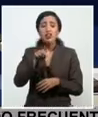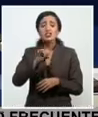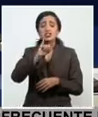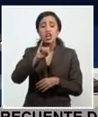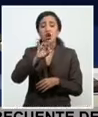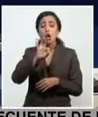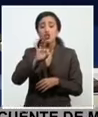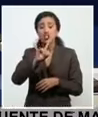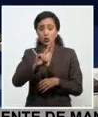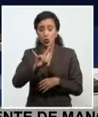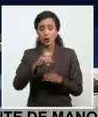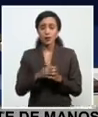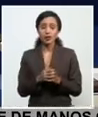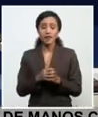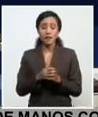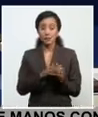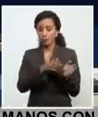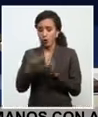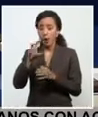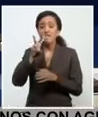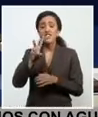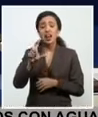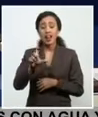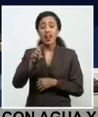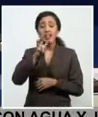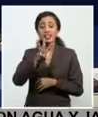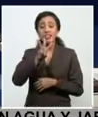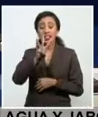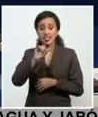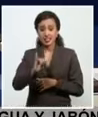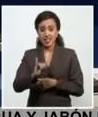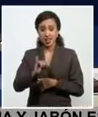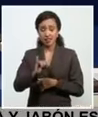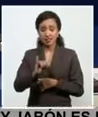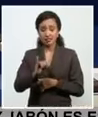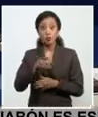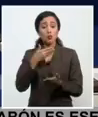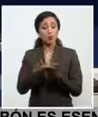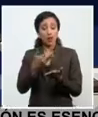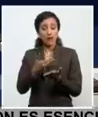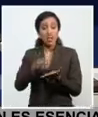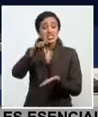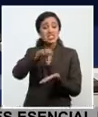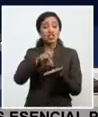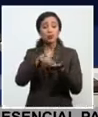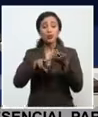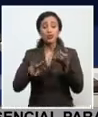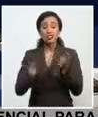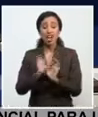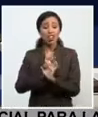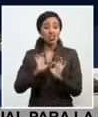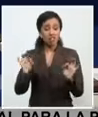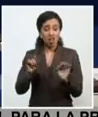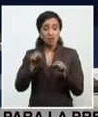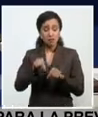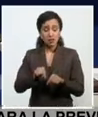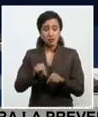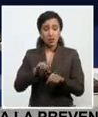689, en Villa Clara 336, en el Centro Provincial de Higiene y Epidemiología de La Mara